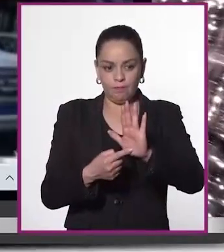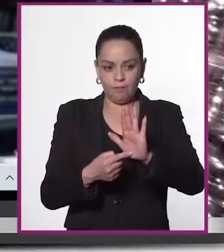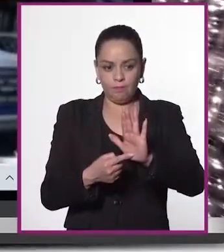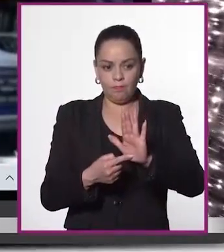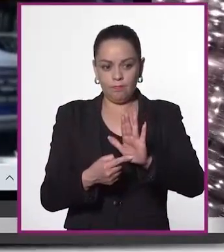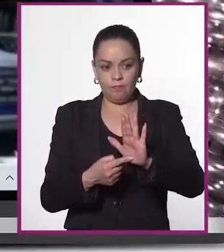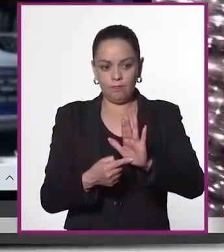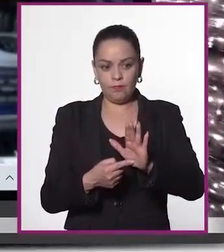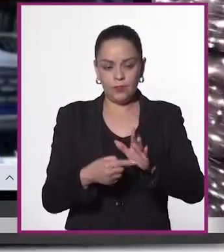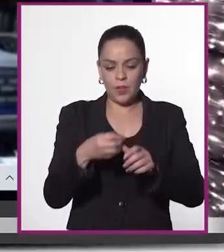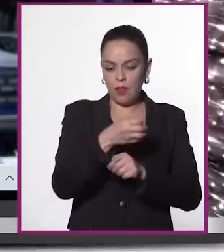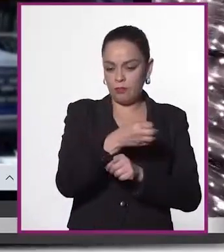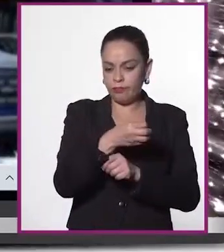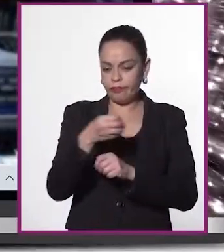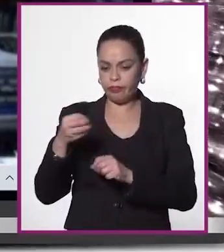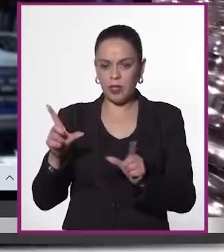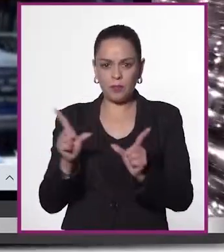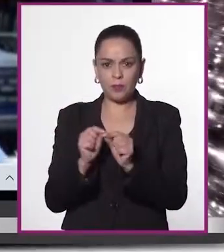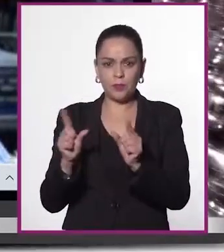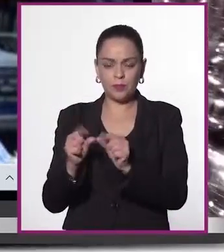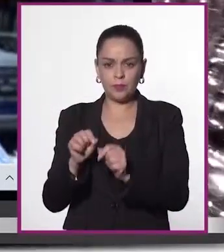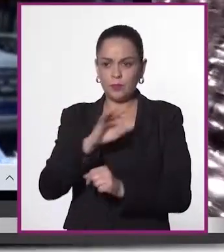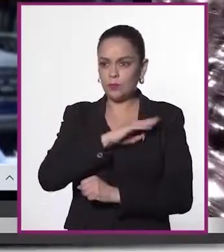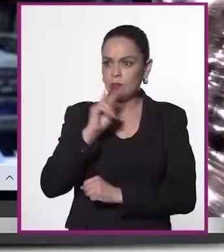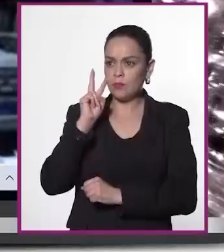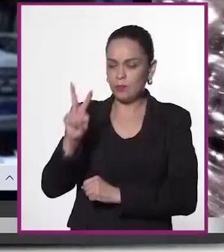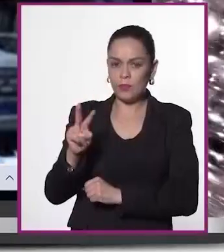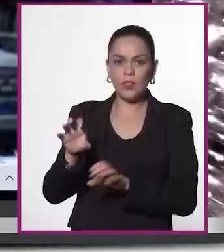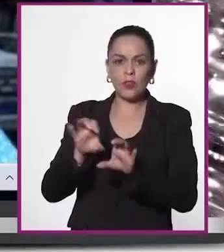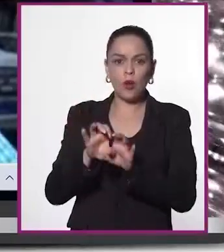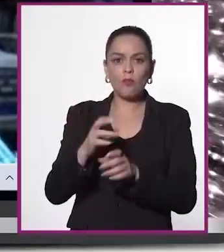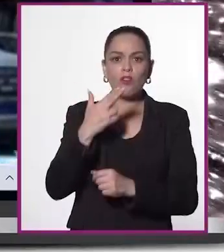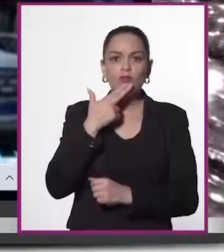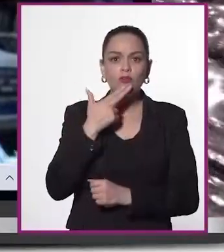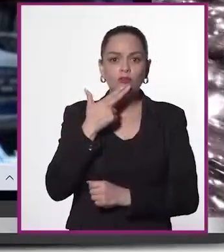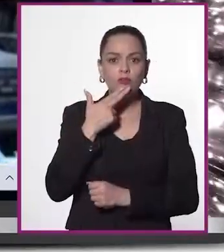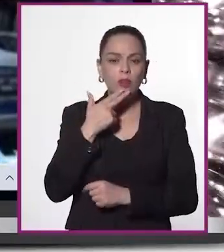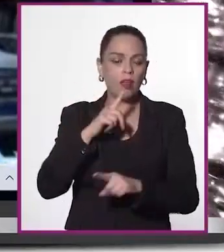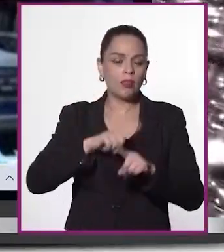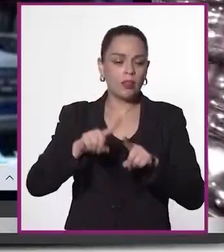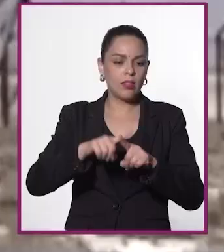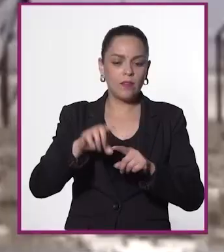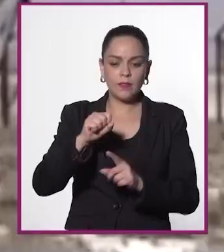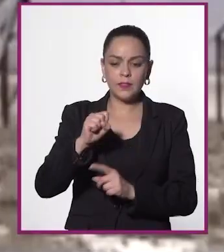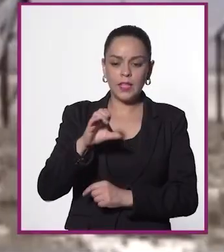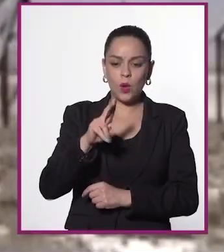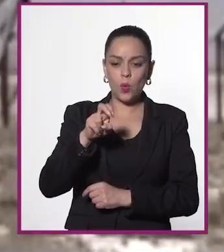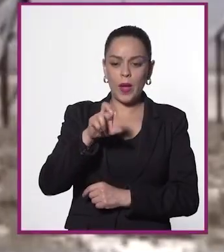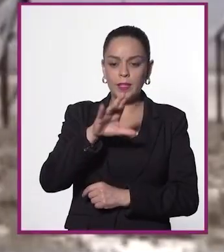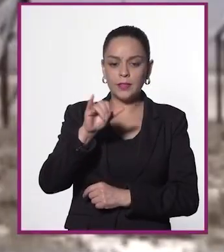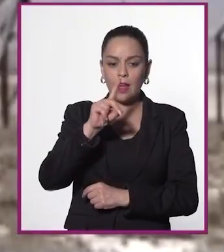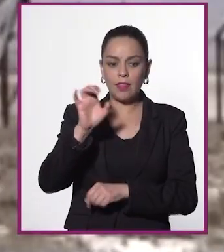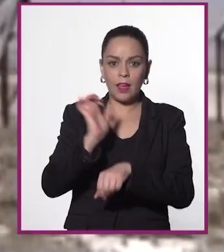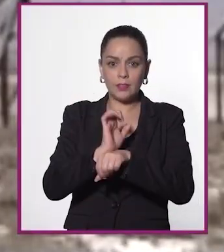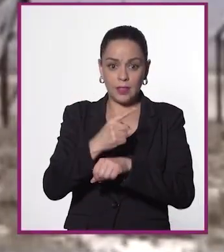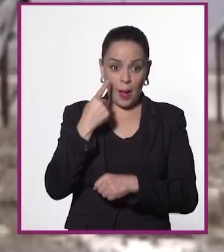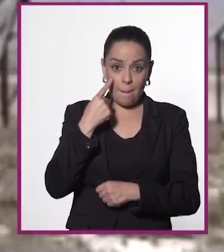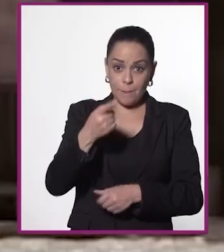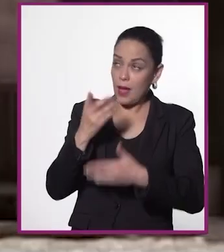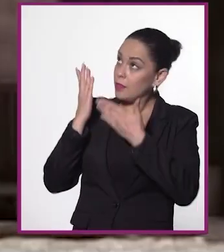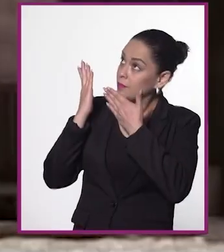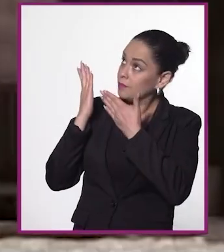una secuencia muy breve, donde podemos ver cómo funciona cualquier secuencia de cine. Bueno, aquí en esta